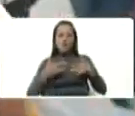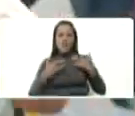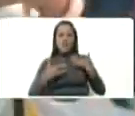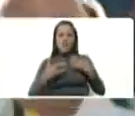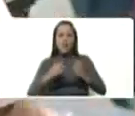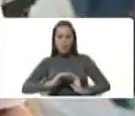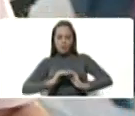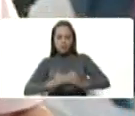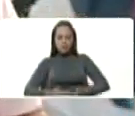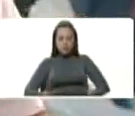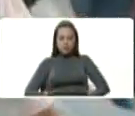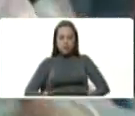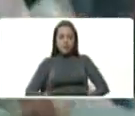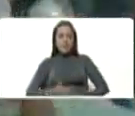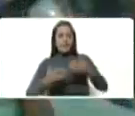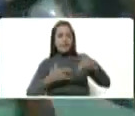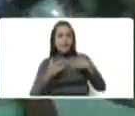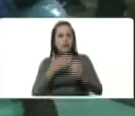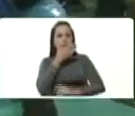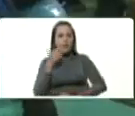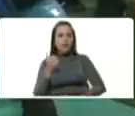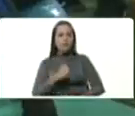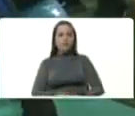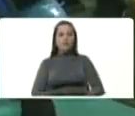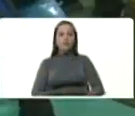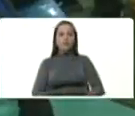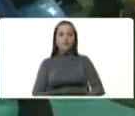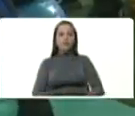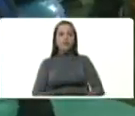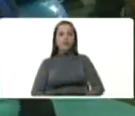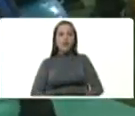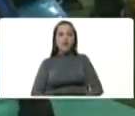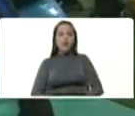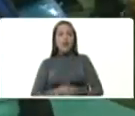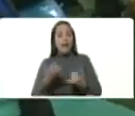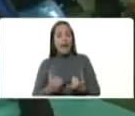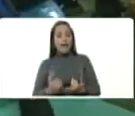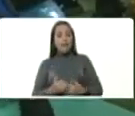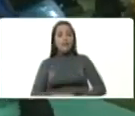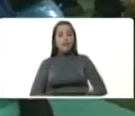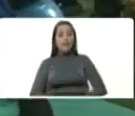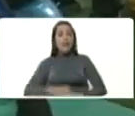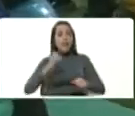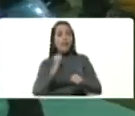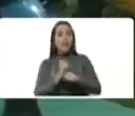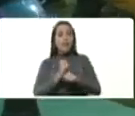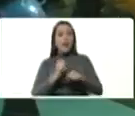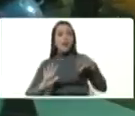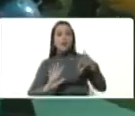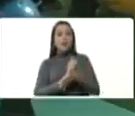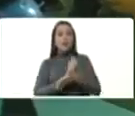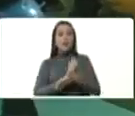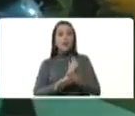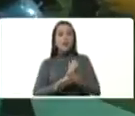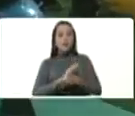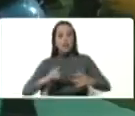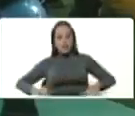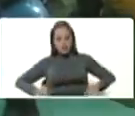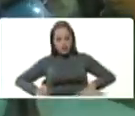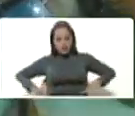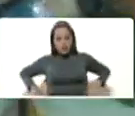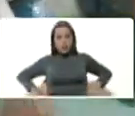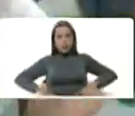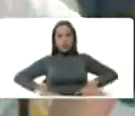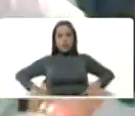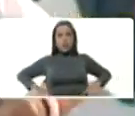hacer para sentirse mejor. Ya estábamos en el momento de trabajar con la cadera, que es el tesoro, el cofre de los tesoros, donde claro, ellas que en